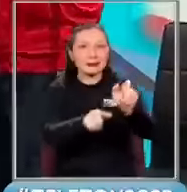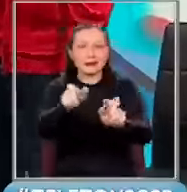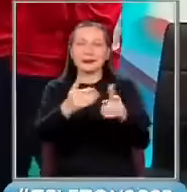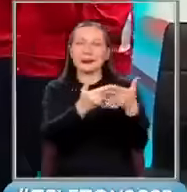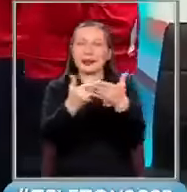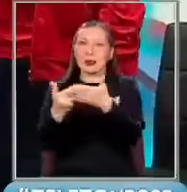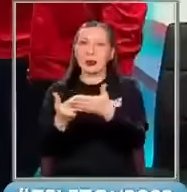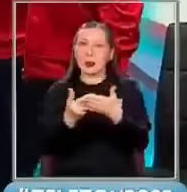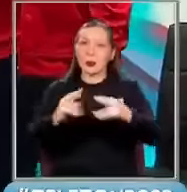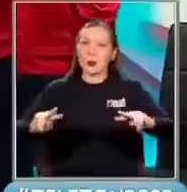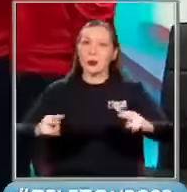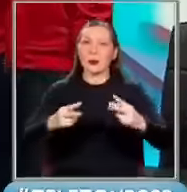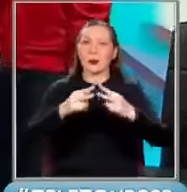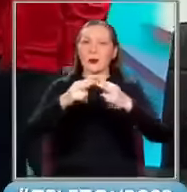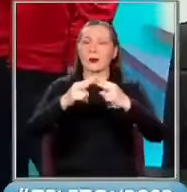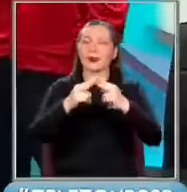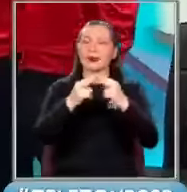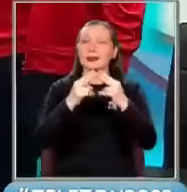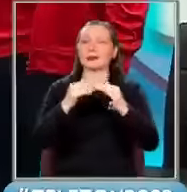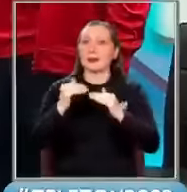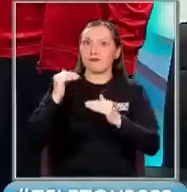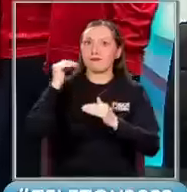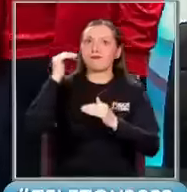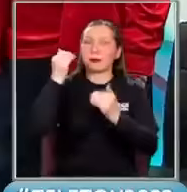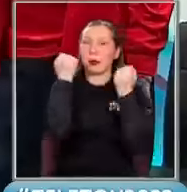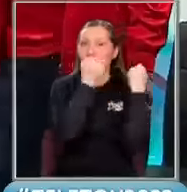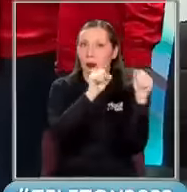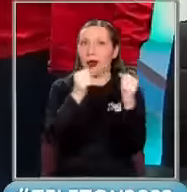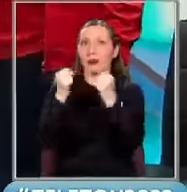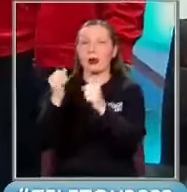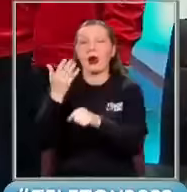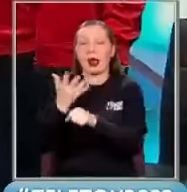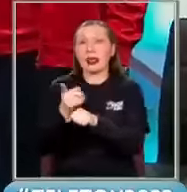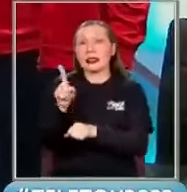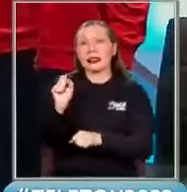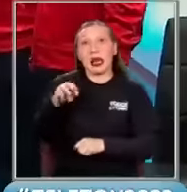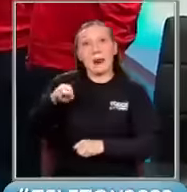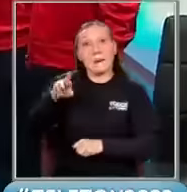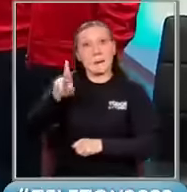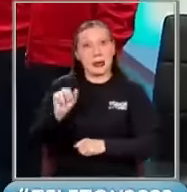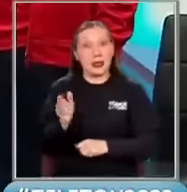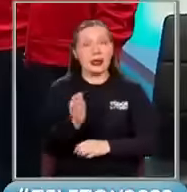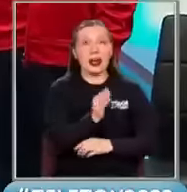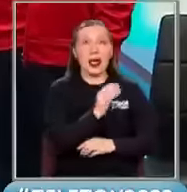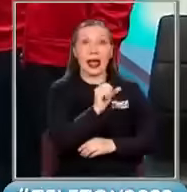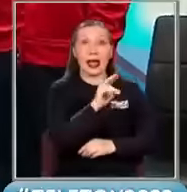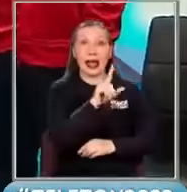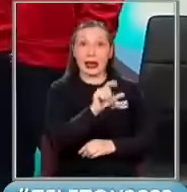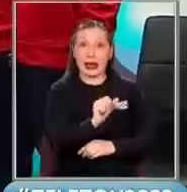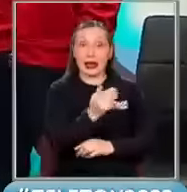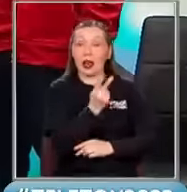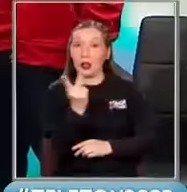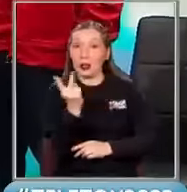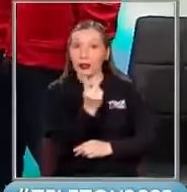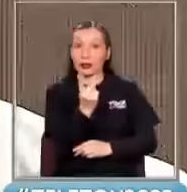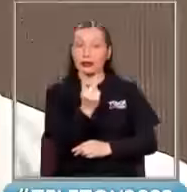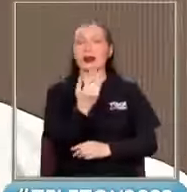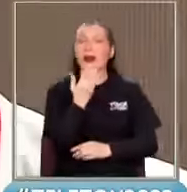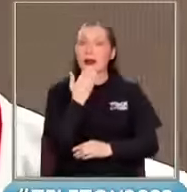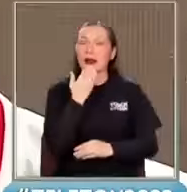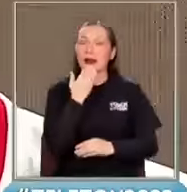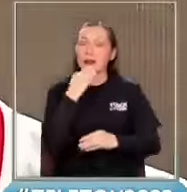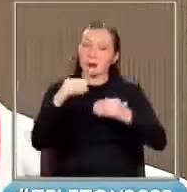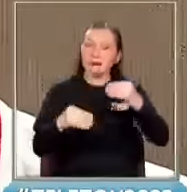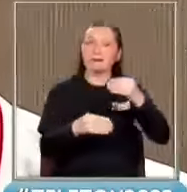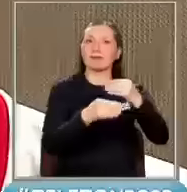estudiantes, construyendo nuestros grandes deportistas, porque tenemos a Samira Muñoz y a Carla Aldea, que también se han sumado